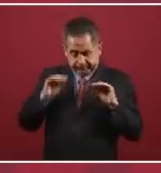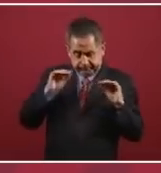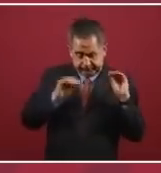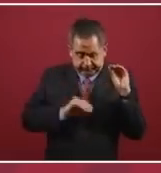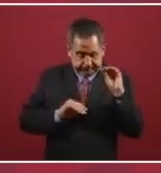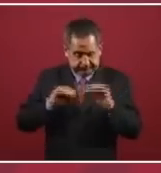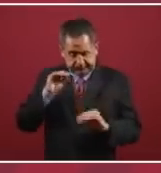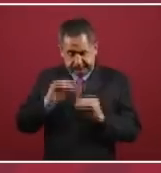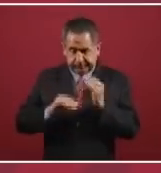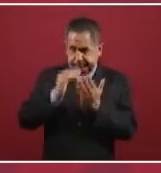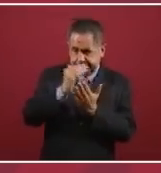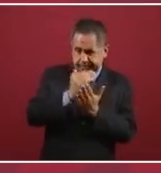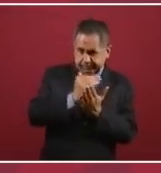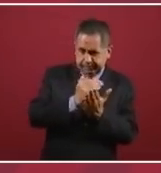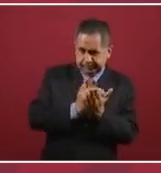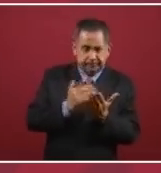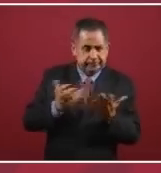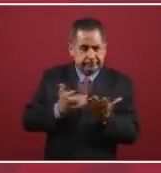está